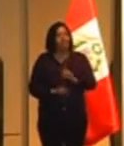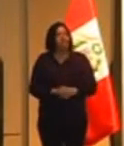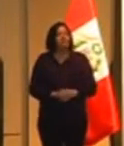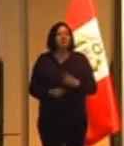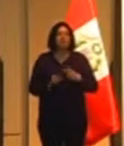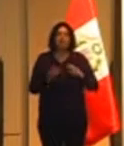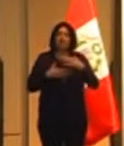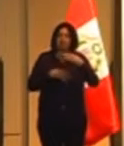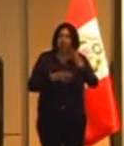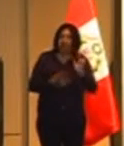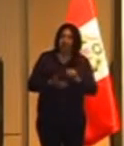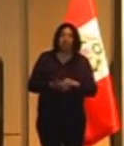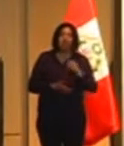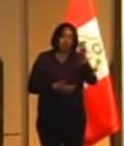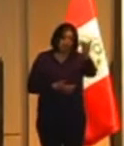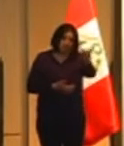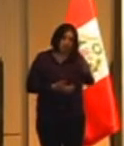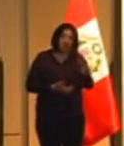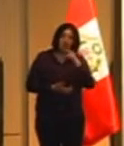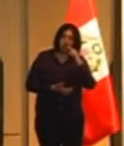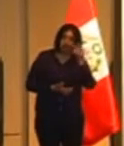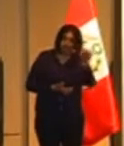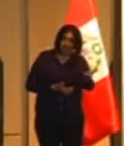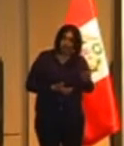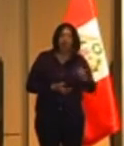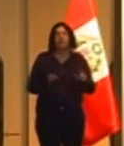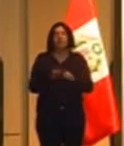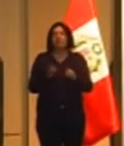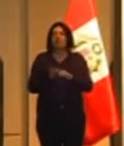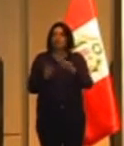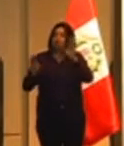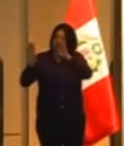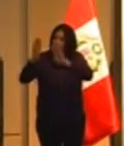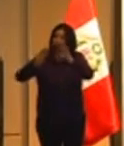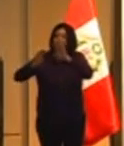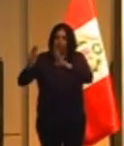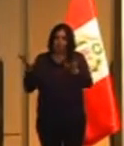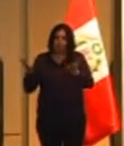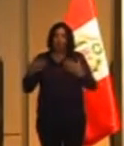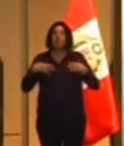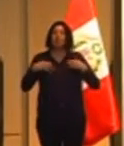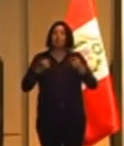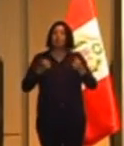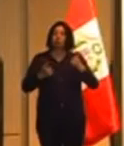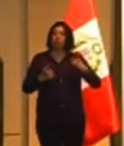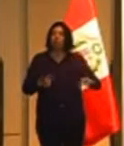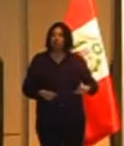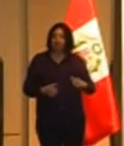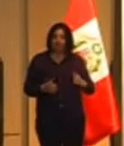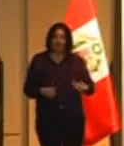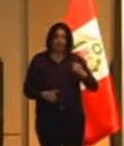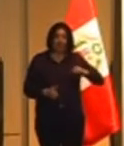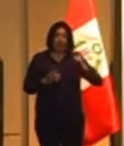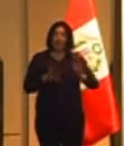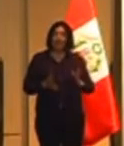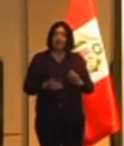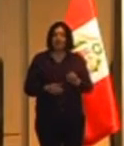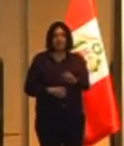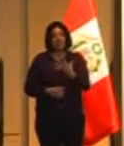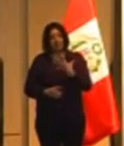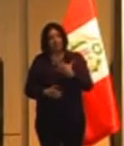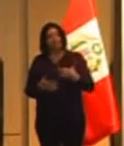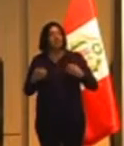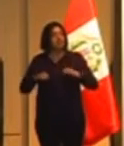qué interesante, una ciudadana que también se preocupa por la salud del alcalde y le dice hay que hacer más deporte y hay